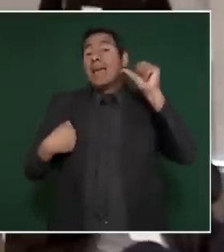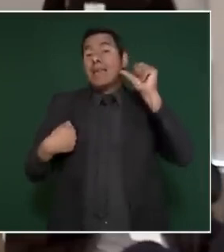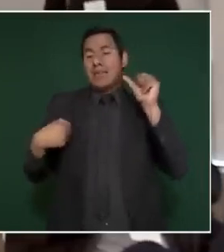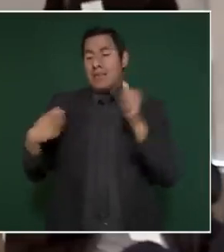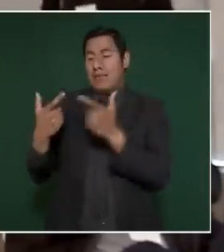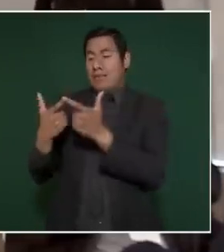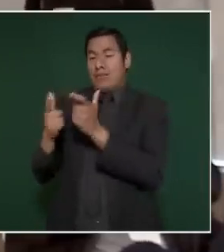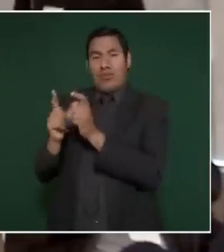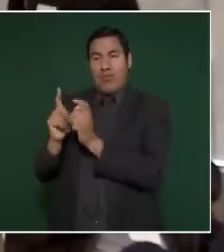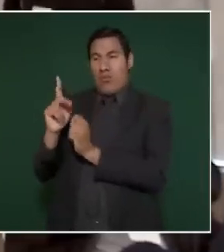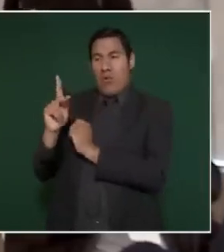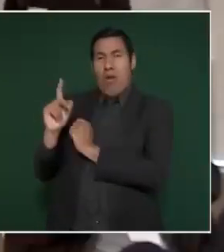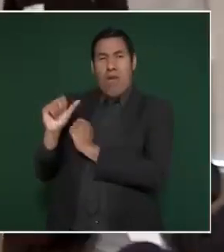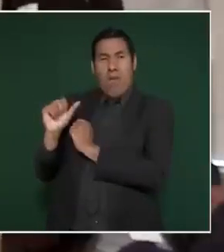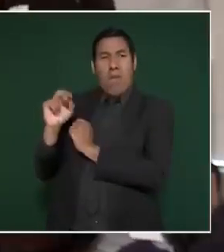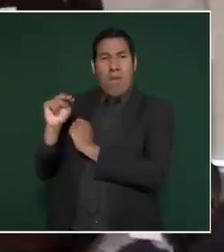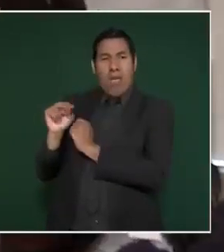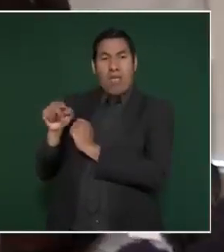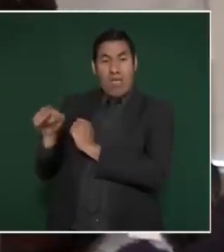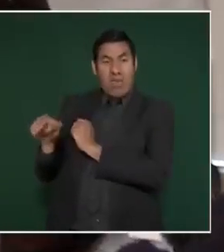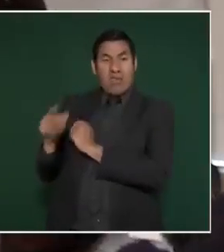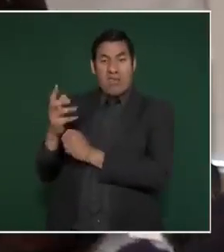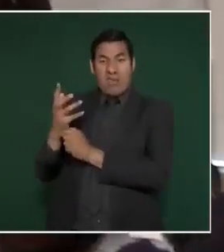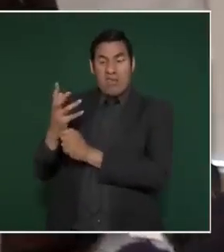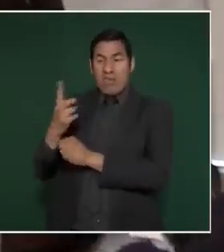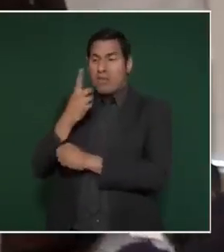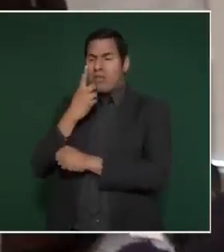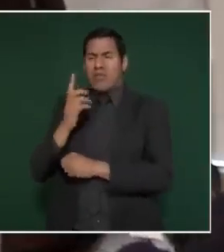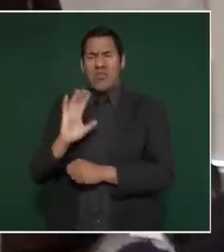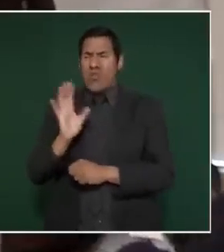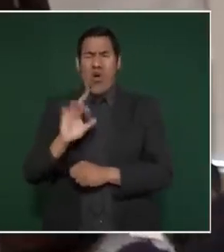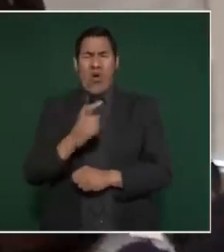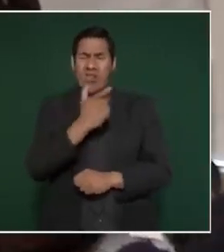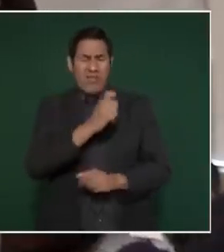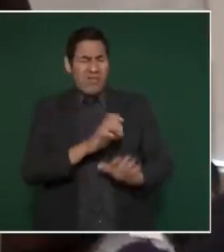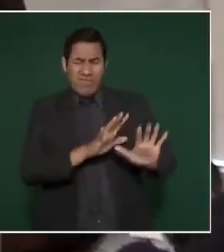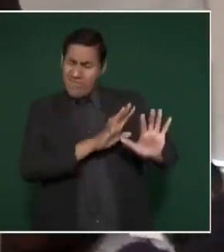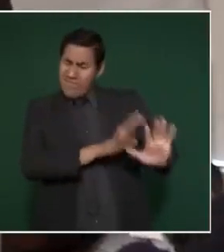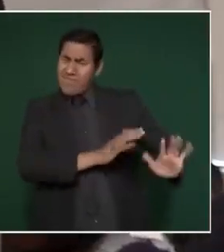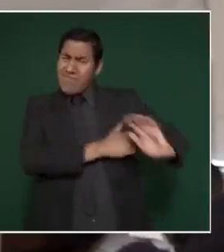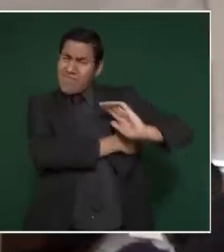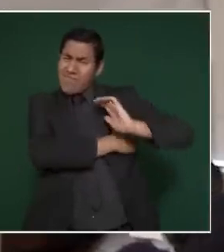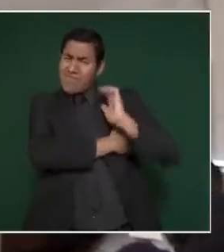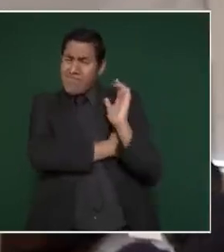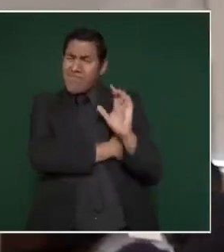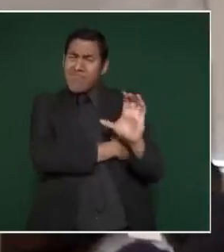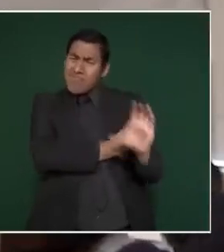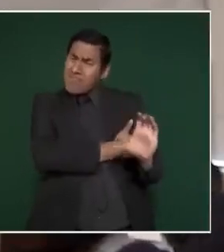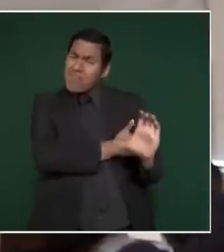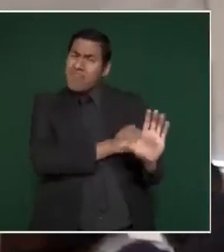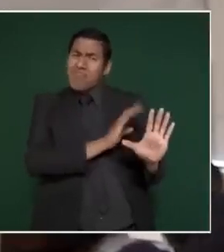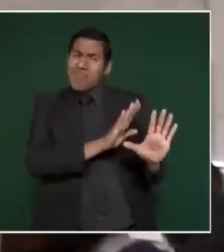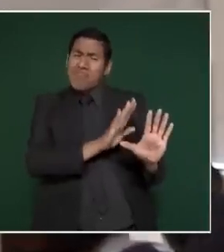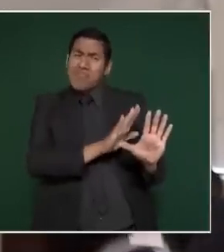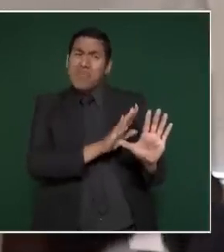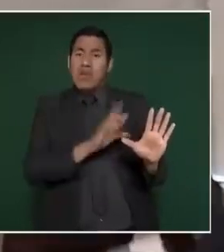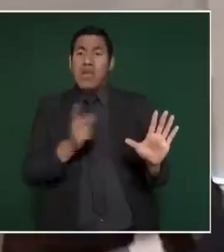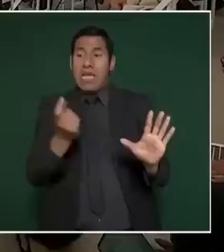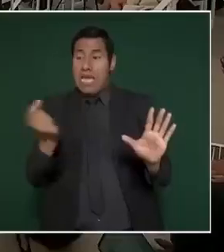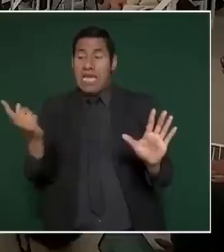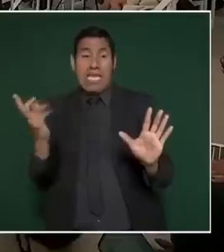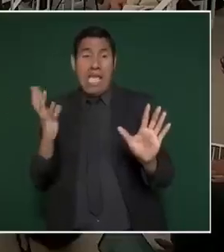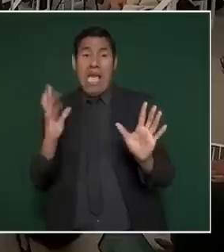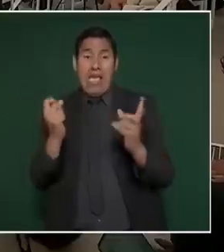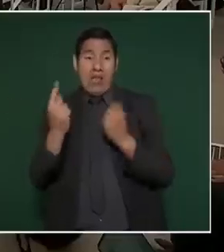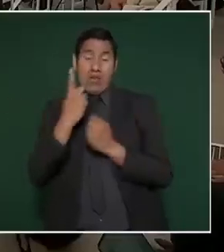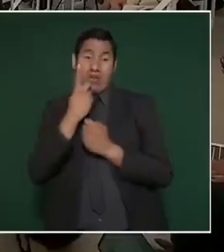pues insisten en que se mantengan estos fideicomisos que se ha puesto de manifiesto. Algunos de ellos son para